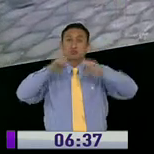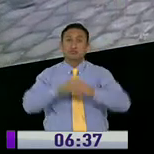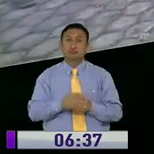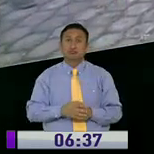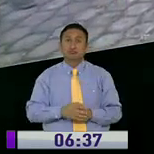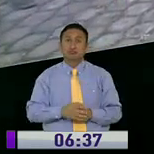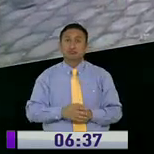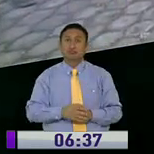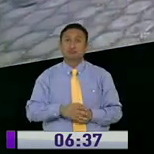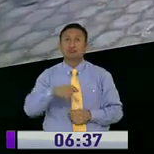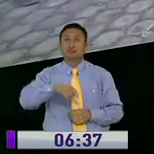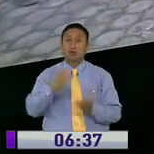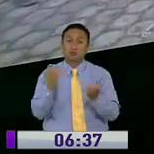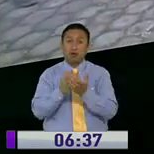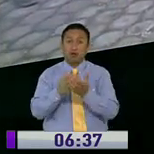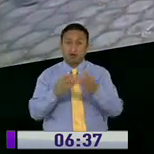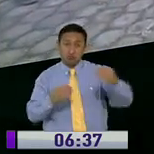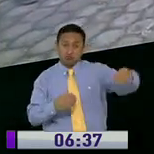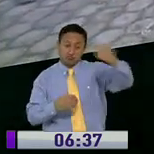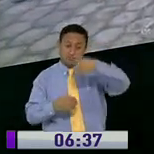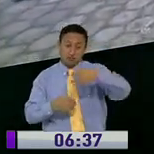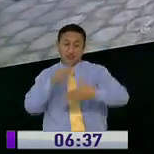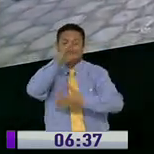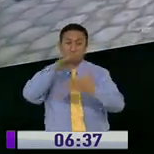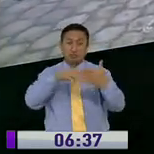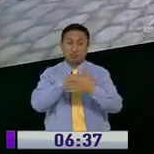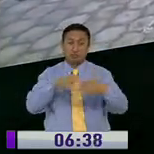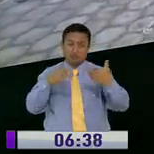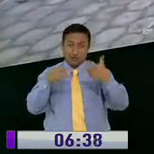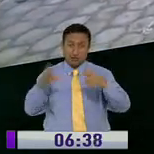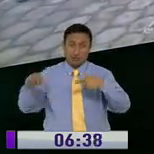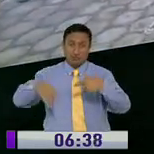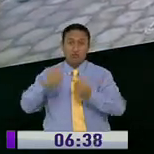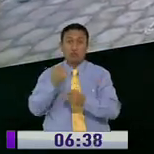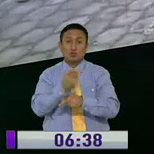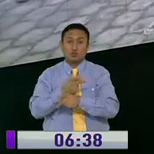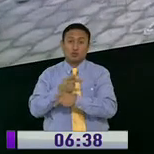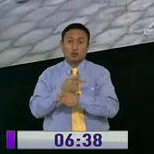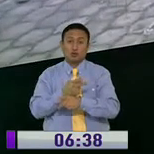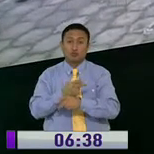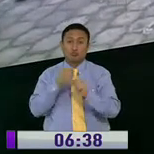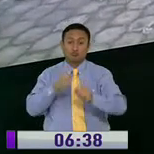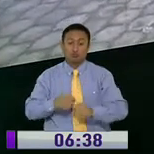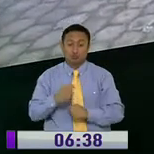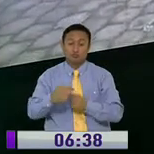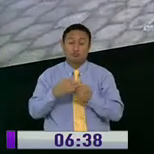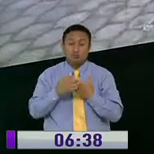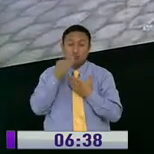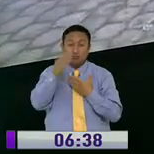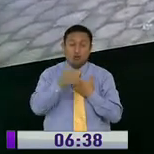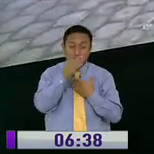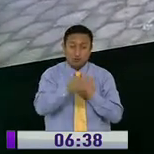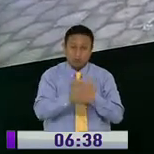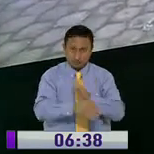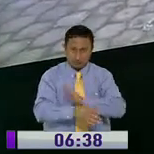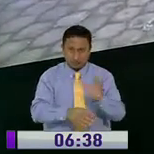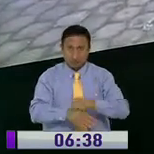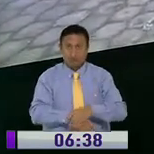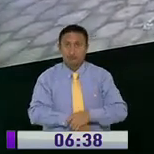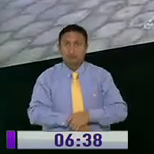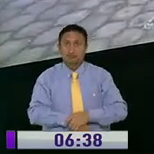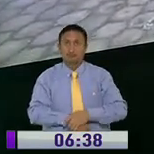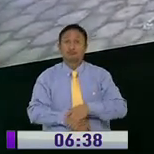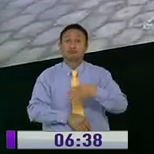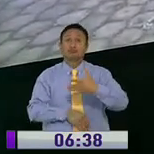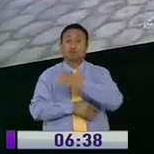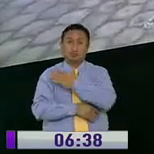recolección de la basura, los horarios determinados, tomando medidas de seguridad, esto para evitar el contagio del coronavirus. Así que nos